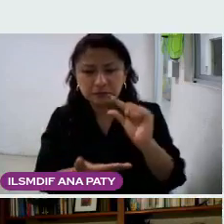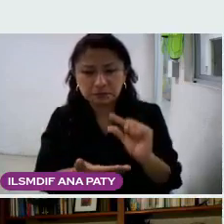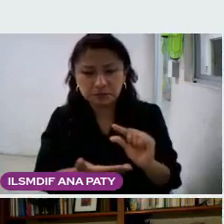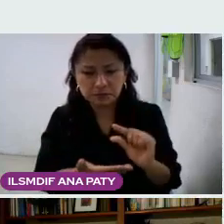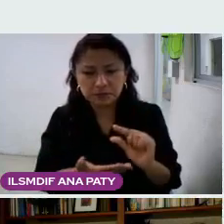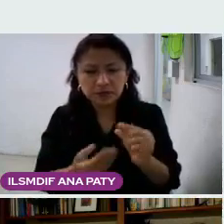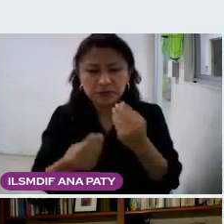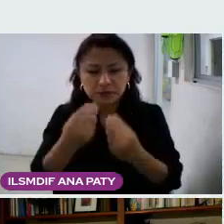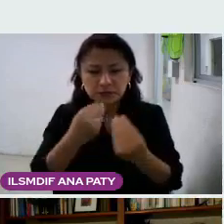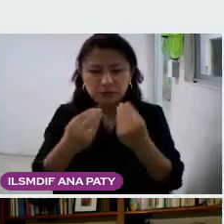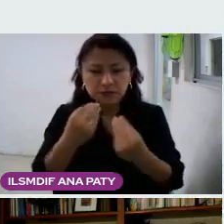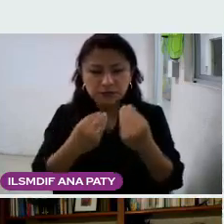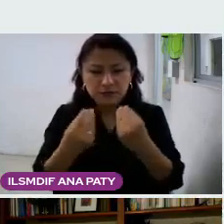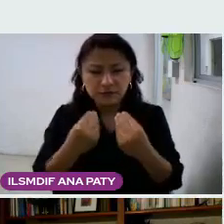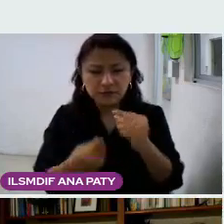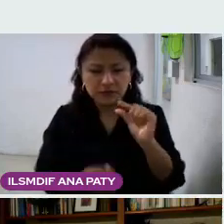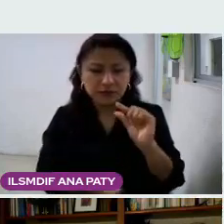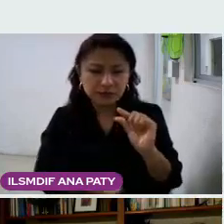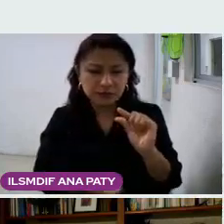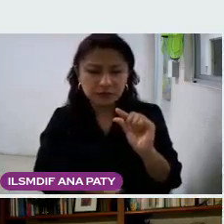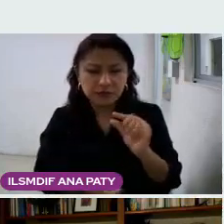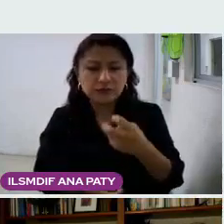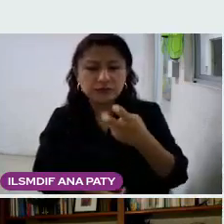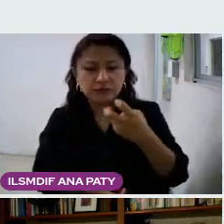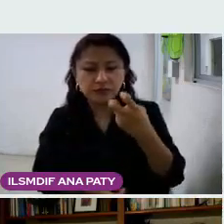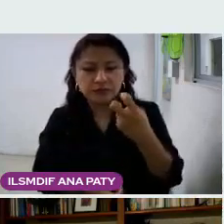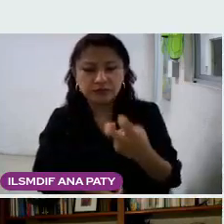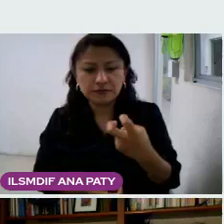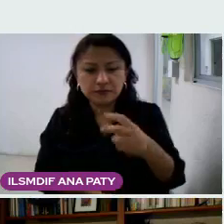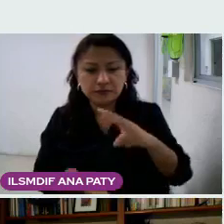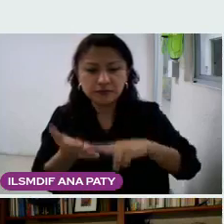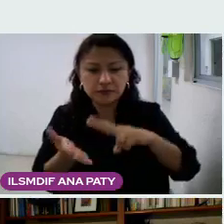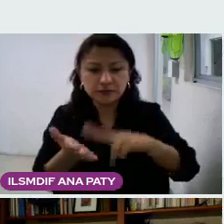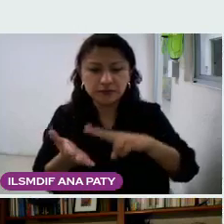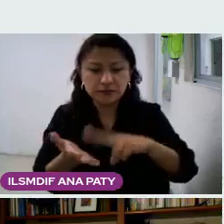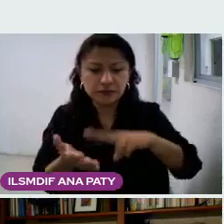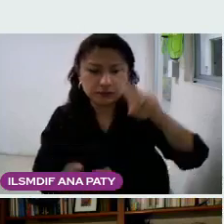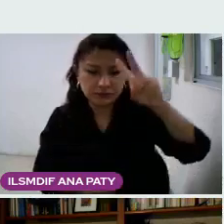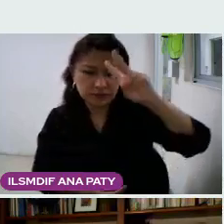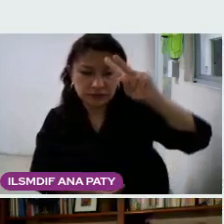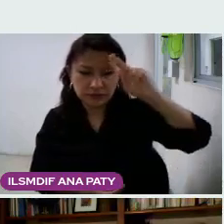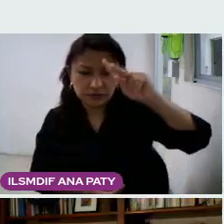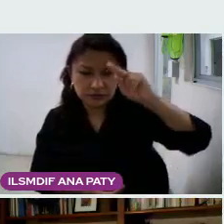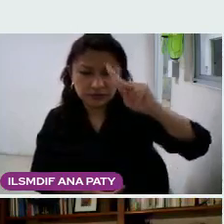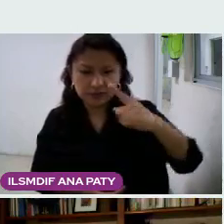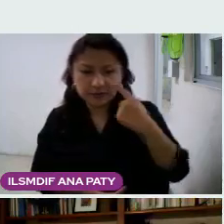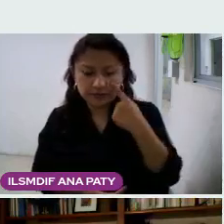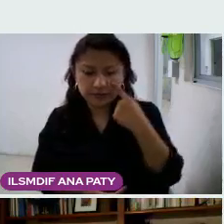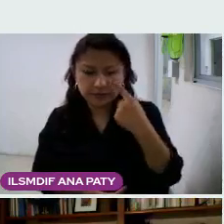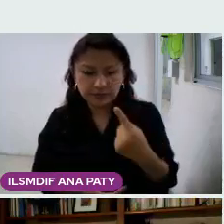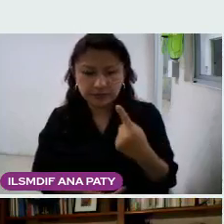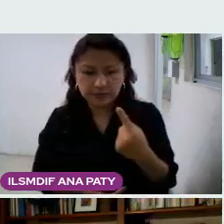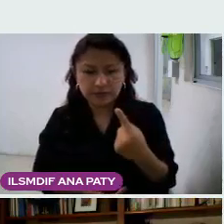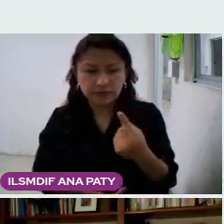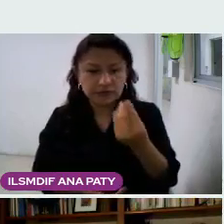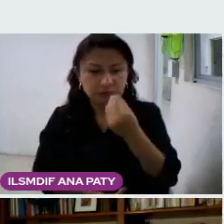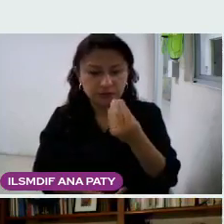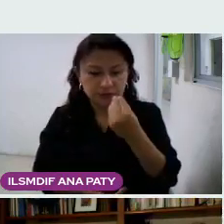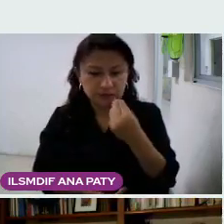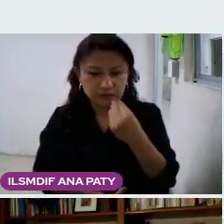alimentación, como la bulimia y la anorexia. Son un lenguaje que a través de signos de comunicación llevan a la comprensión de una